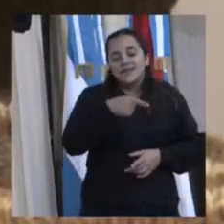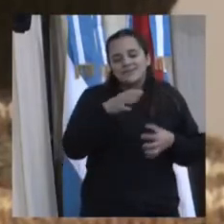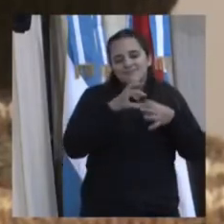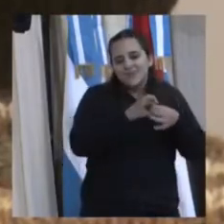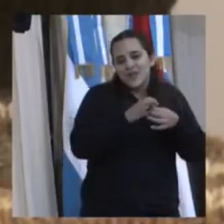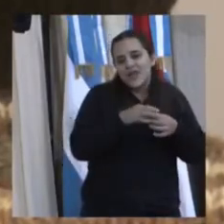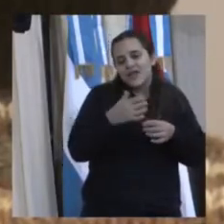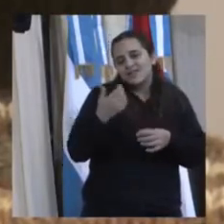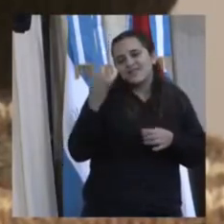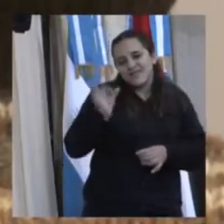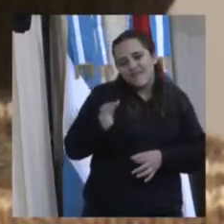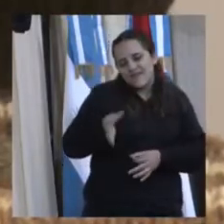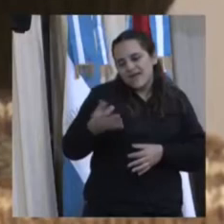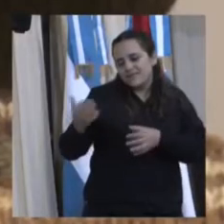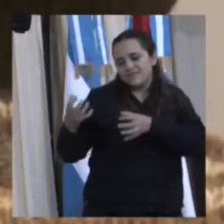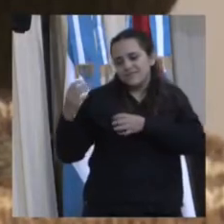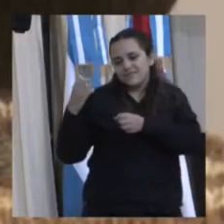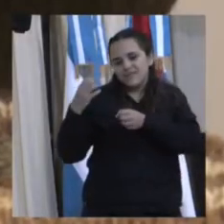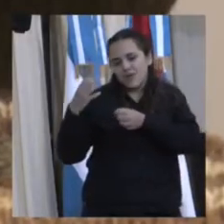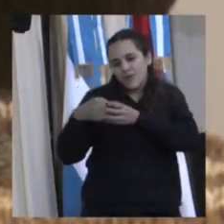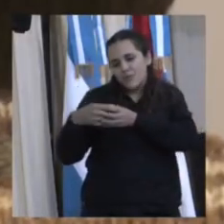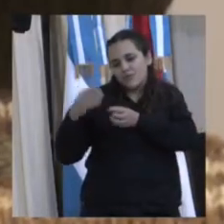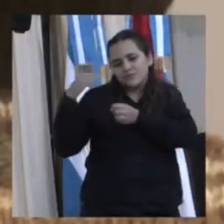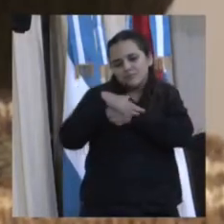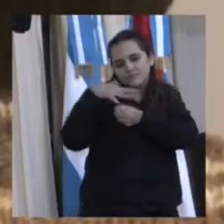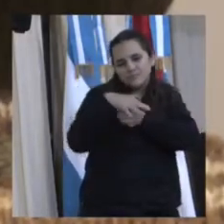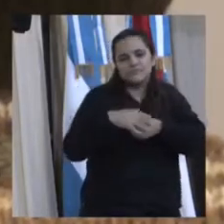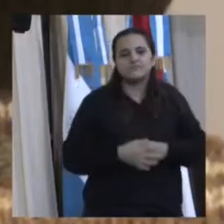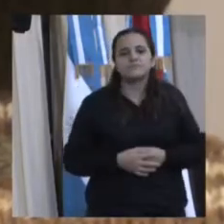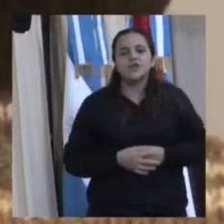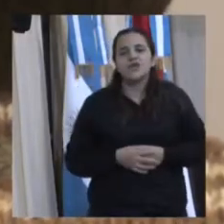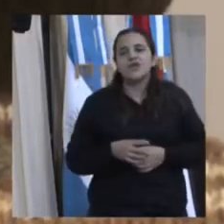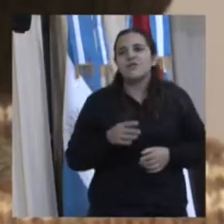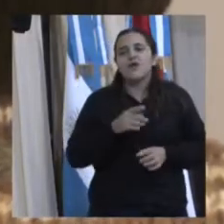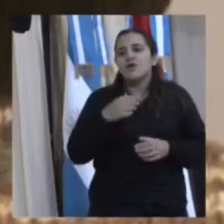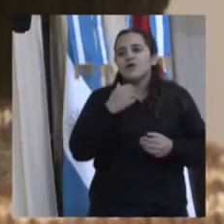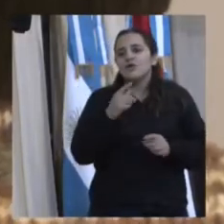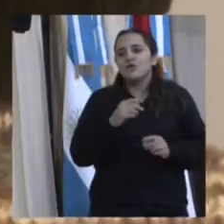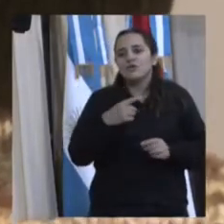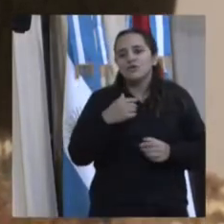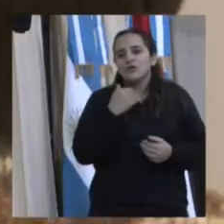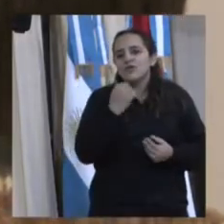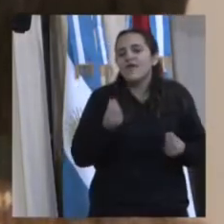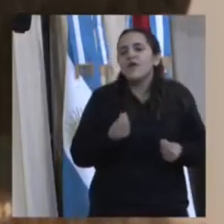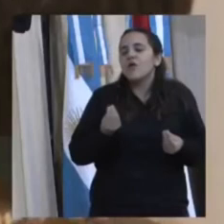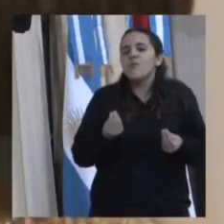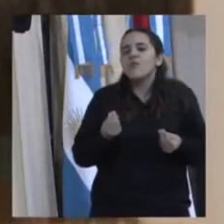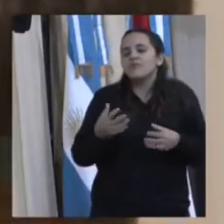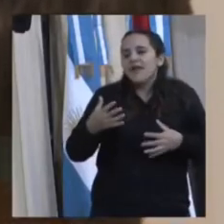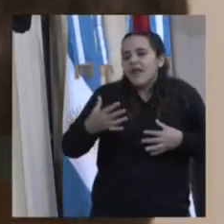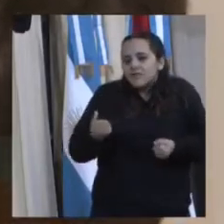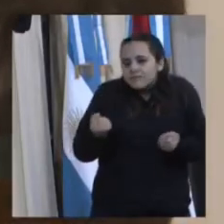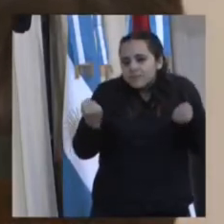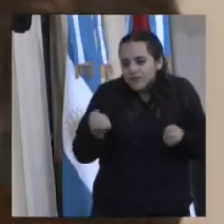mas no acertó a definir la calidad de las fuerzas que lo impulsaba. No se sentía, sin embargo,